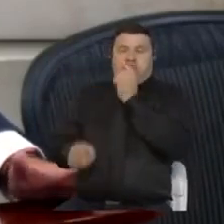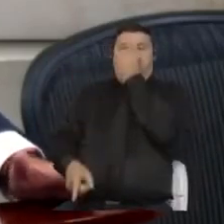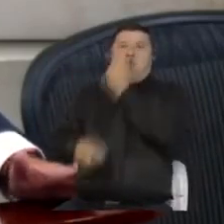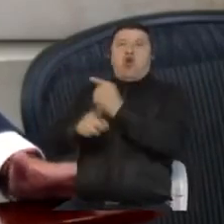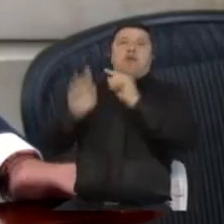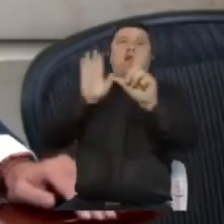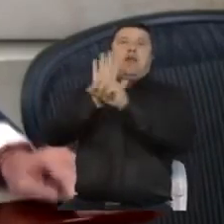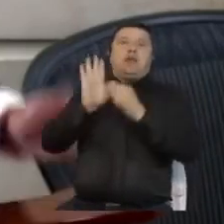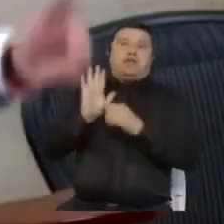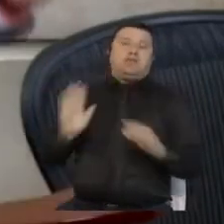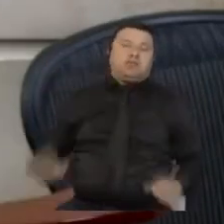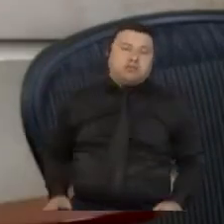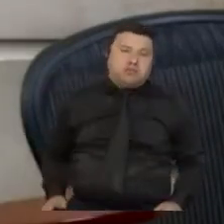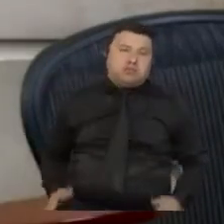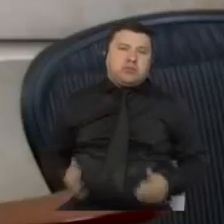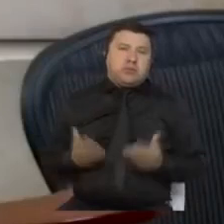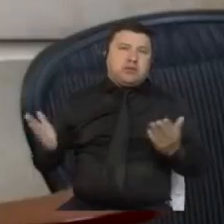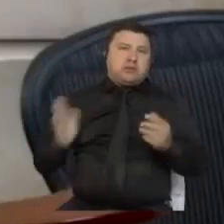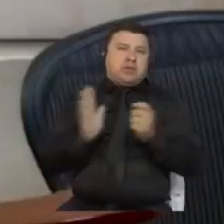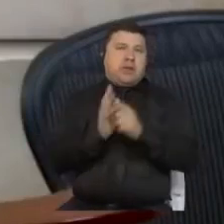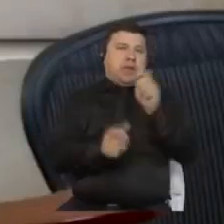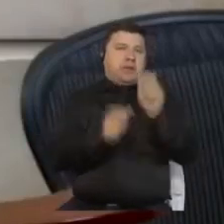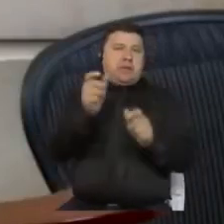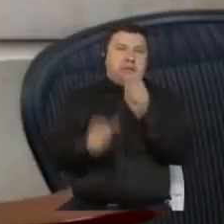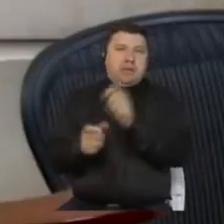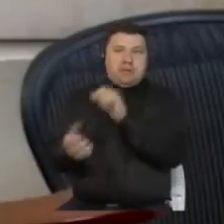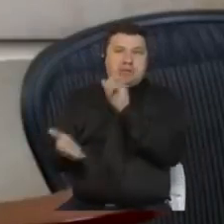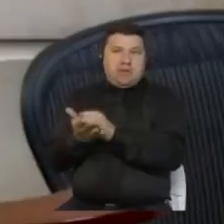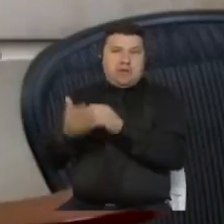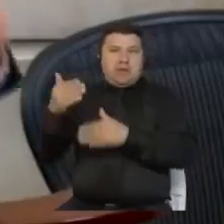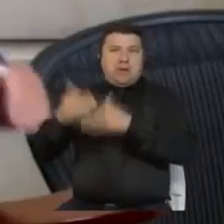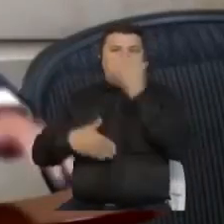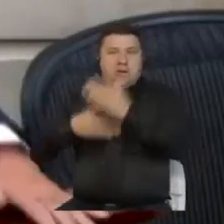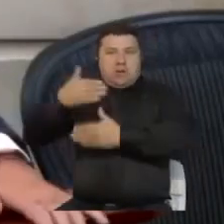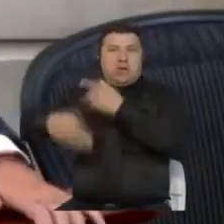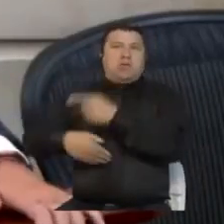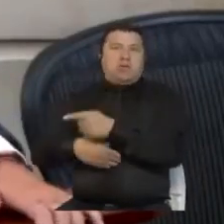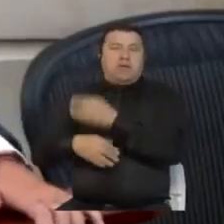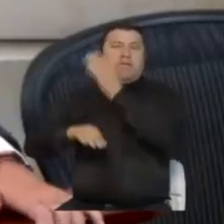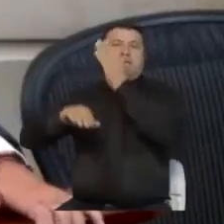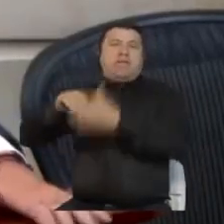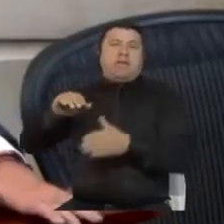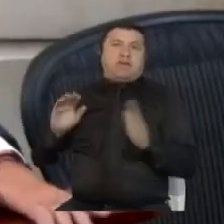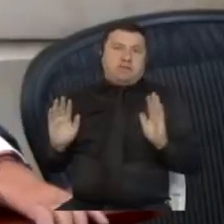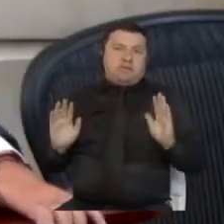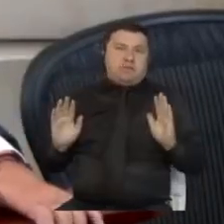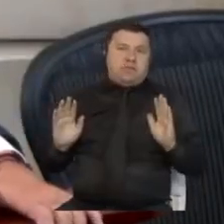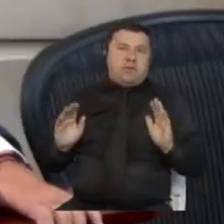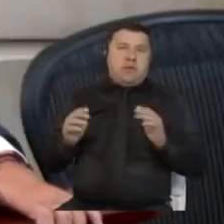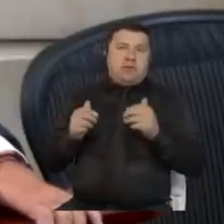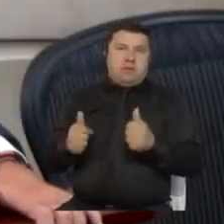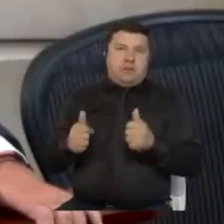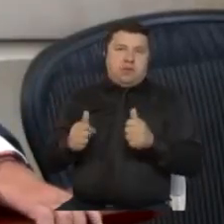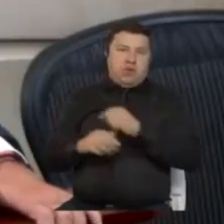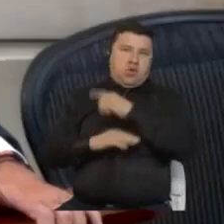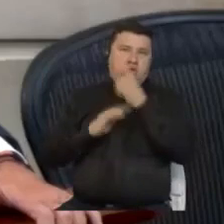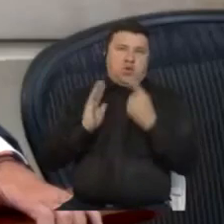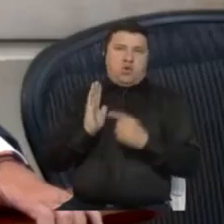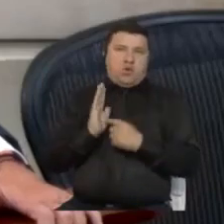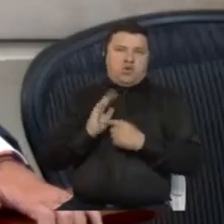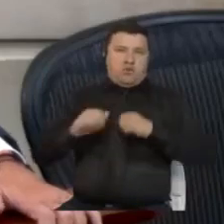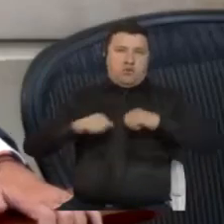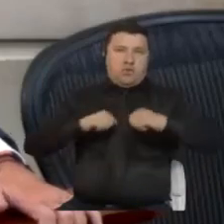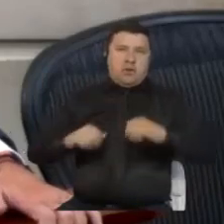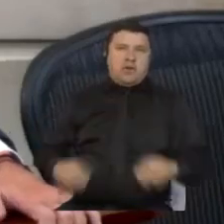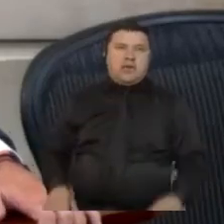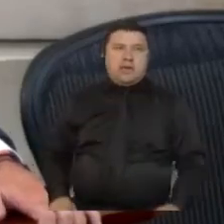cumple la ley de manera que las mismas personas que iniciaron el proceso lo terminen para sanear completamente su